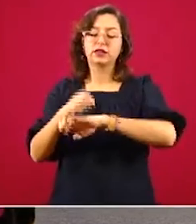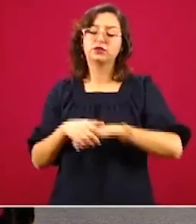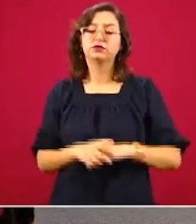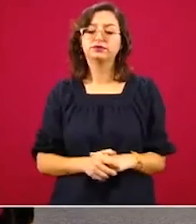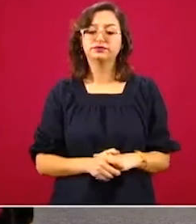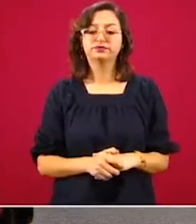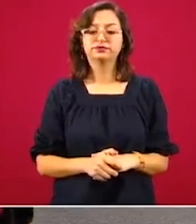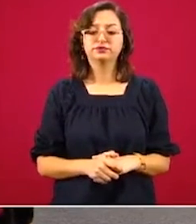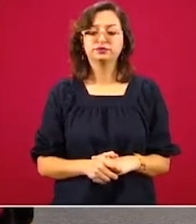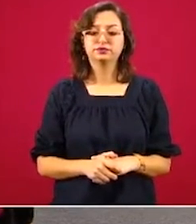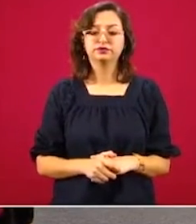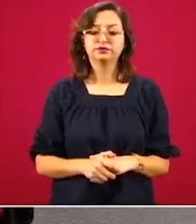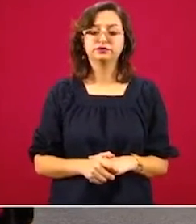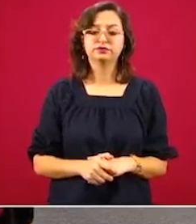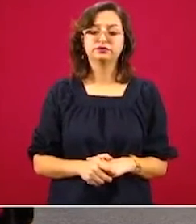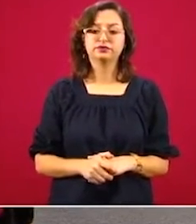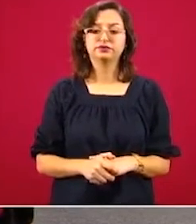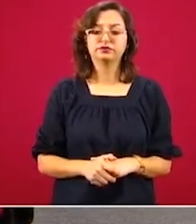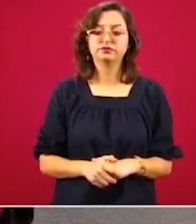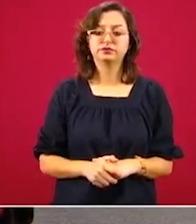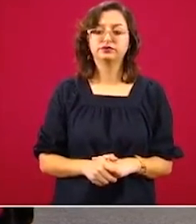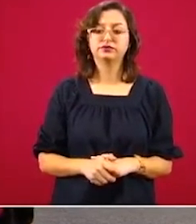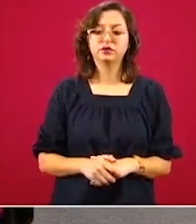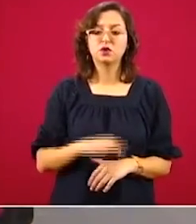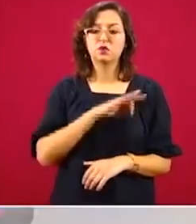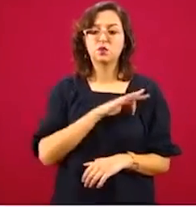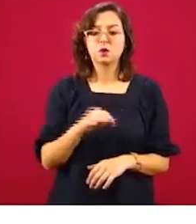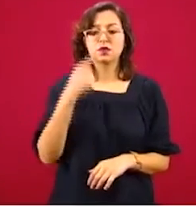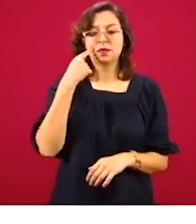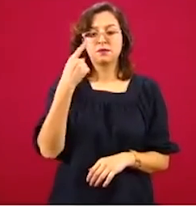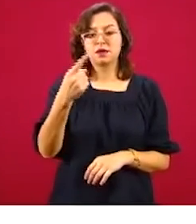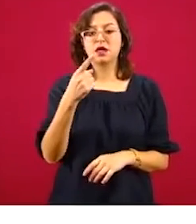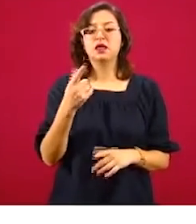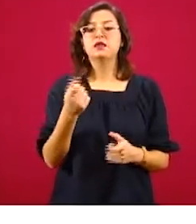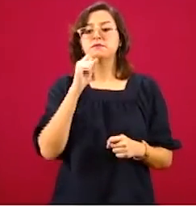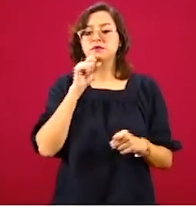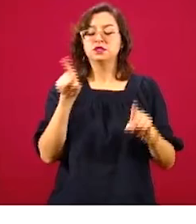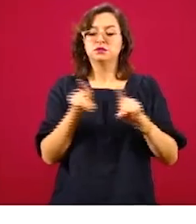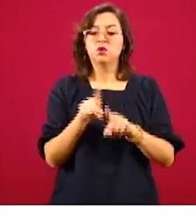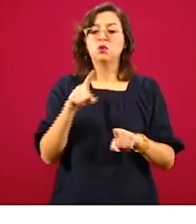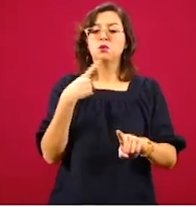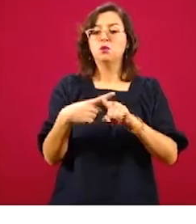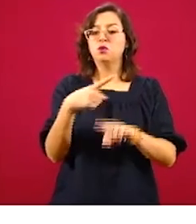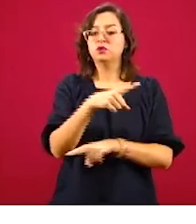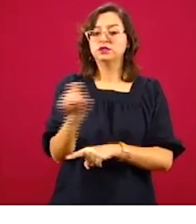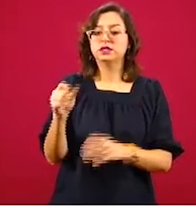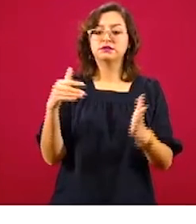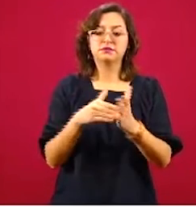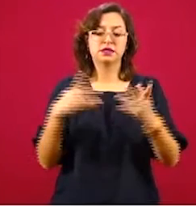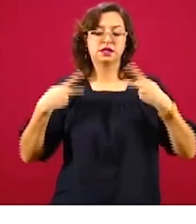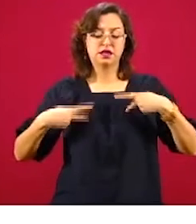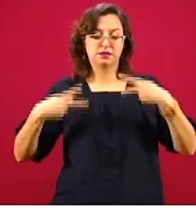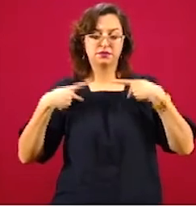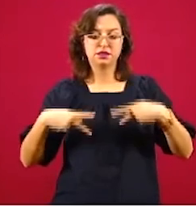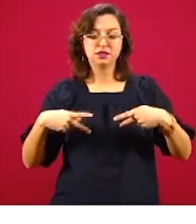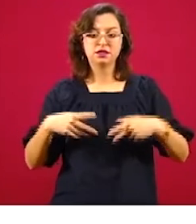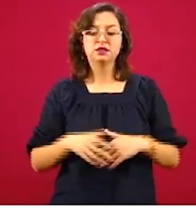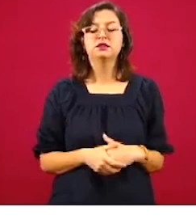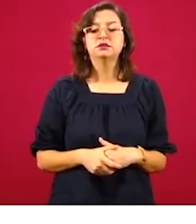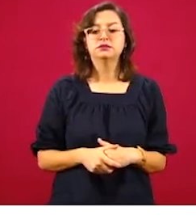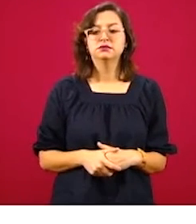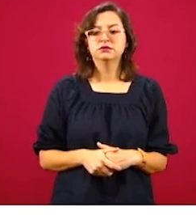este es su comportamiento y aquí abajo por tasas de 100.000 habitantes aquí está en